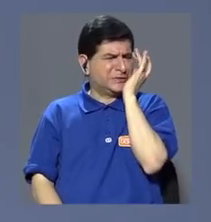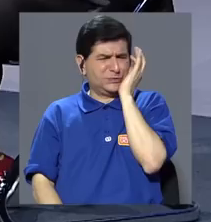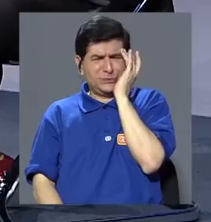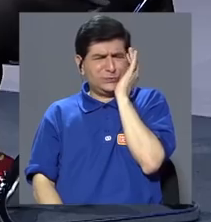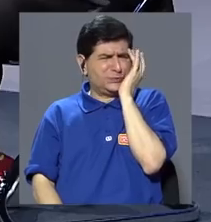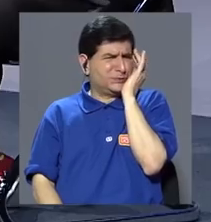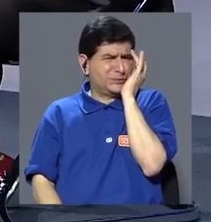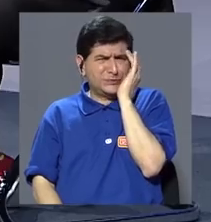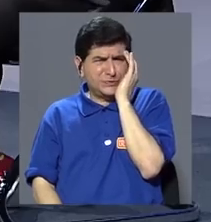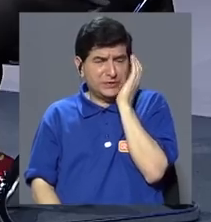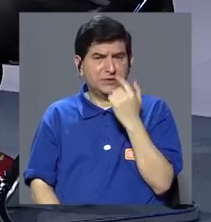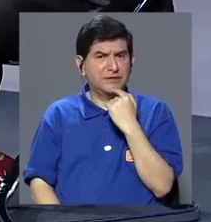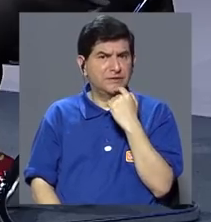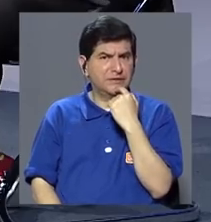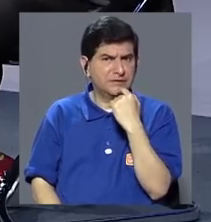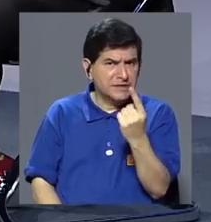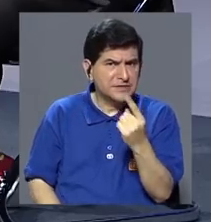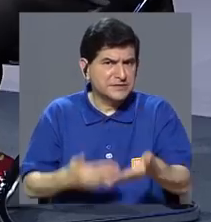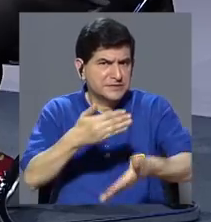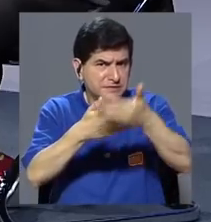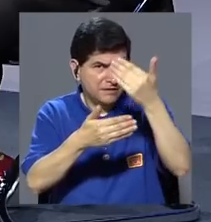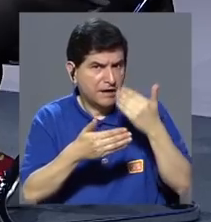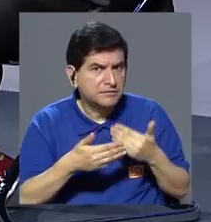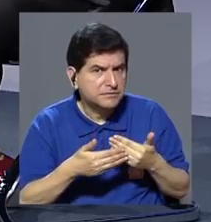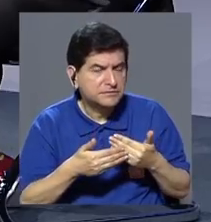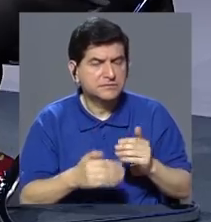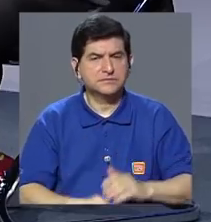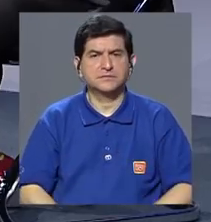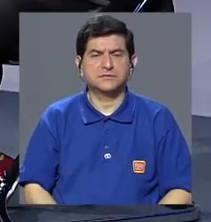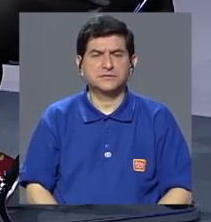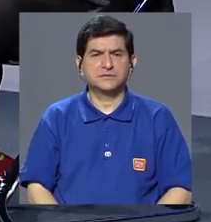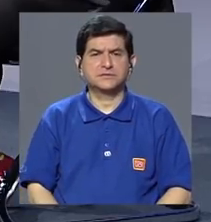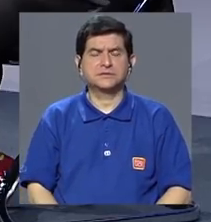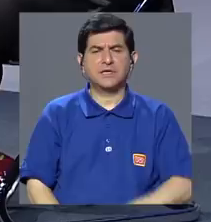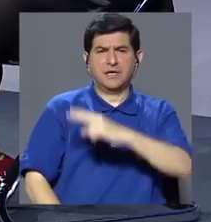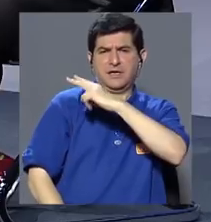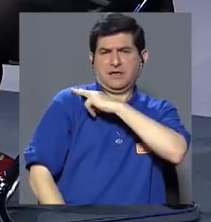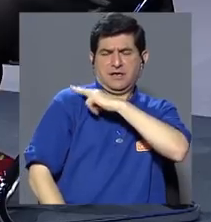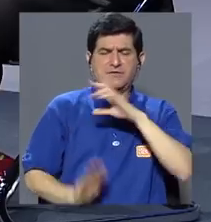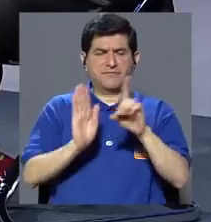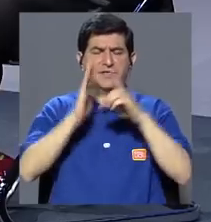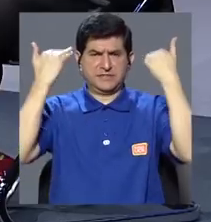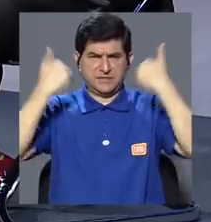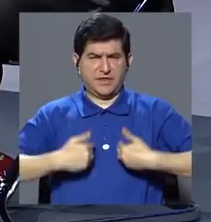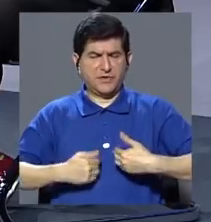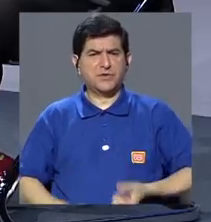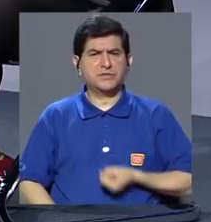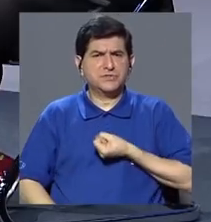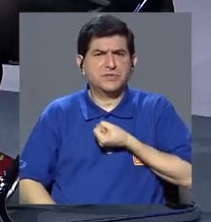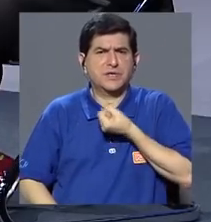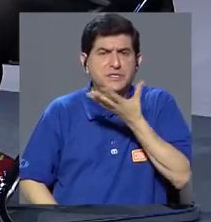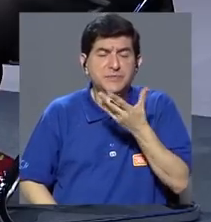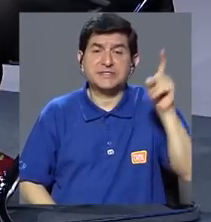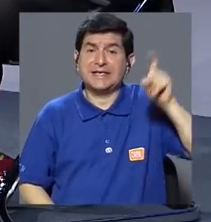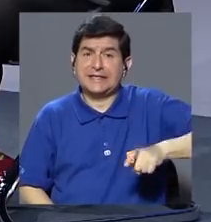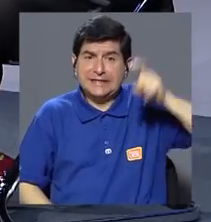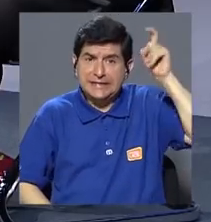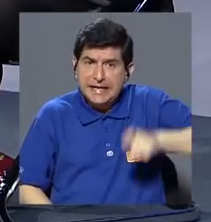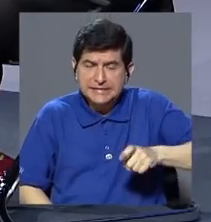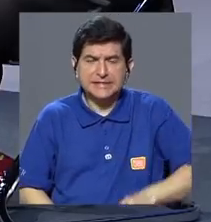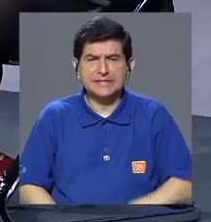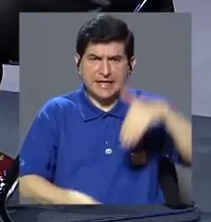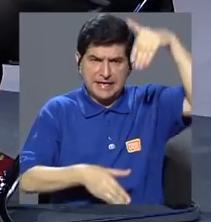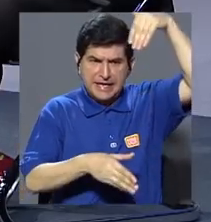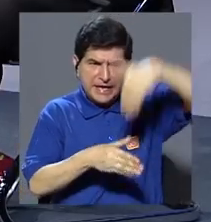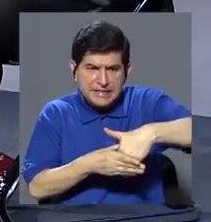y como usted manos nos comentaba los altos comisionados de derechos humanos está manifestando alrededor de la necesidad de una